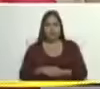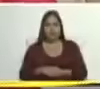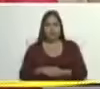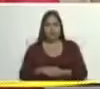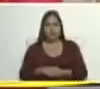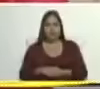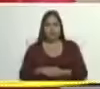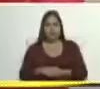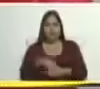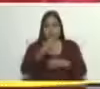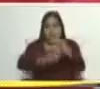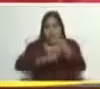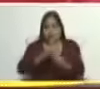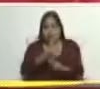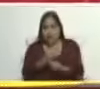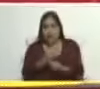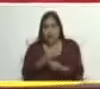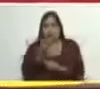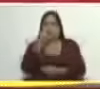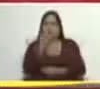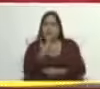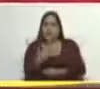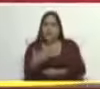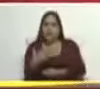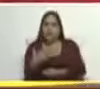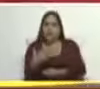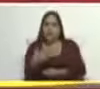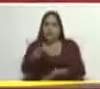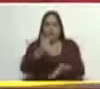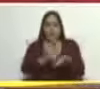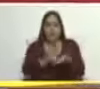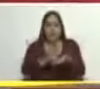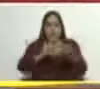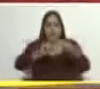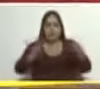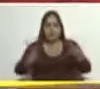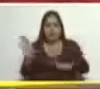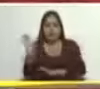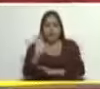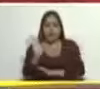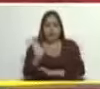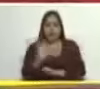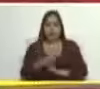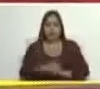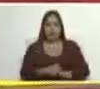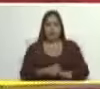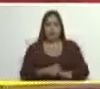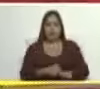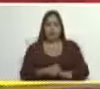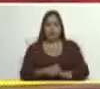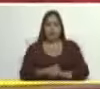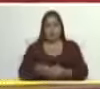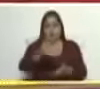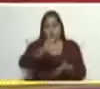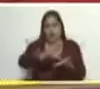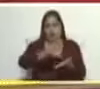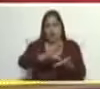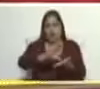y hacerlo en la bella Caracas, y pacífica Caracas,